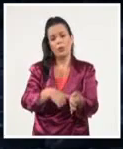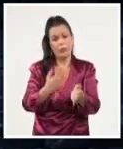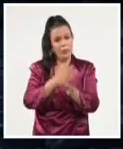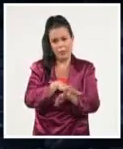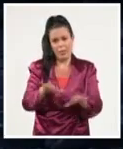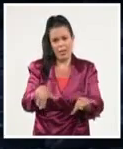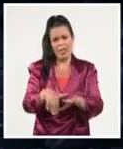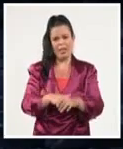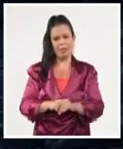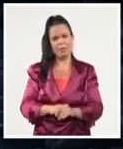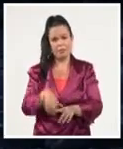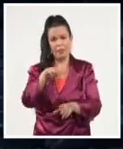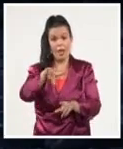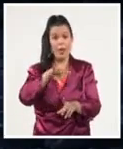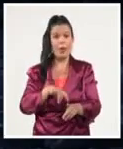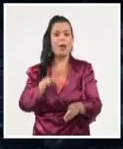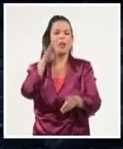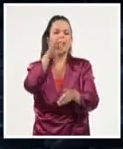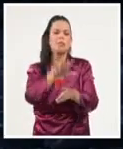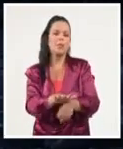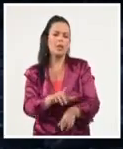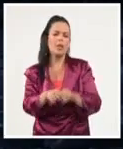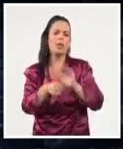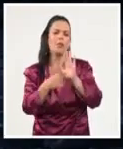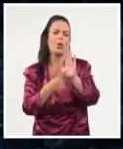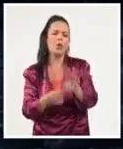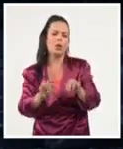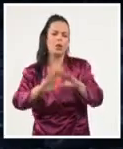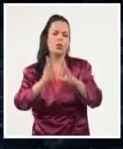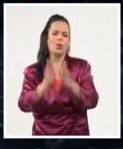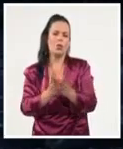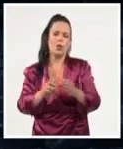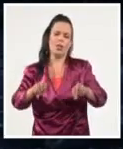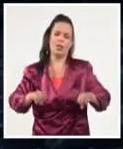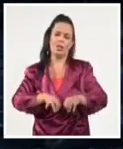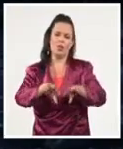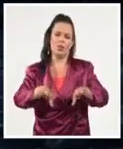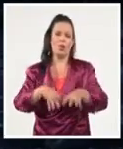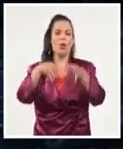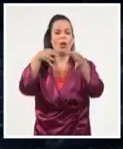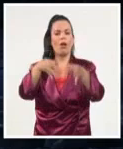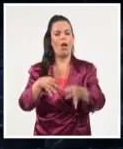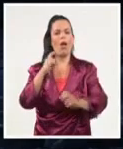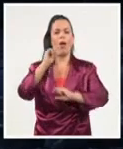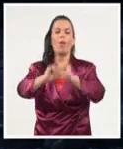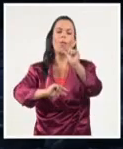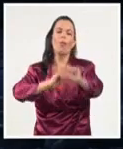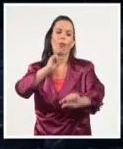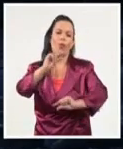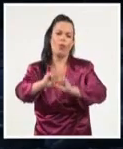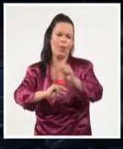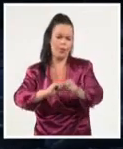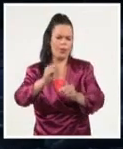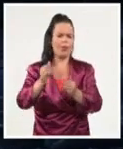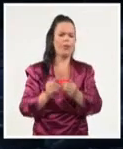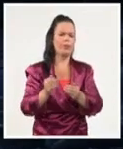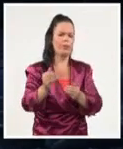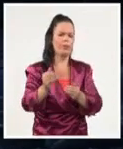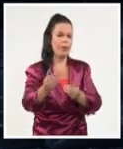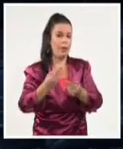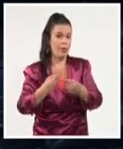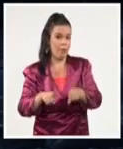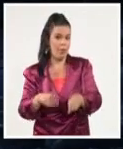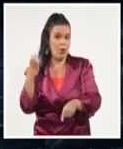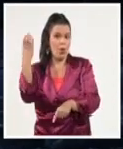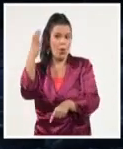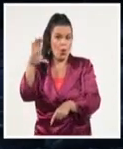dominó recién ha comenzado a sacar sus primeras fichas y el juego se aclara, por supuesto, más adelante. Pero de que Colombia es